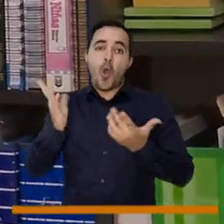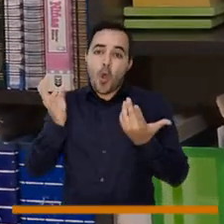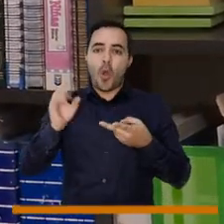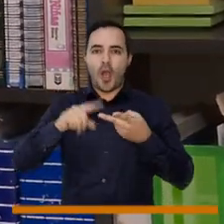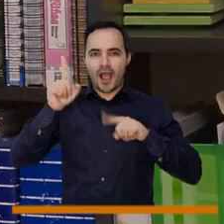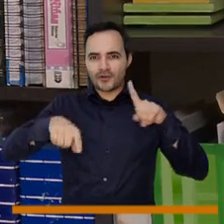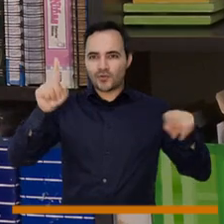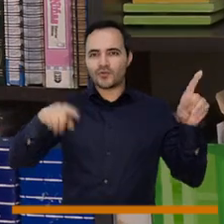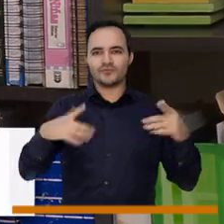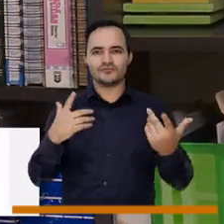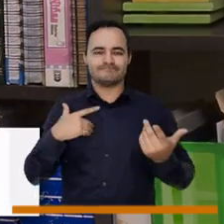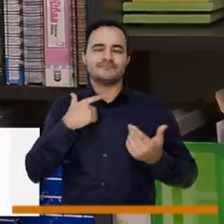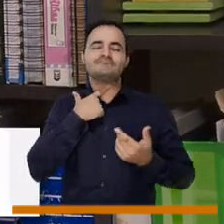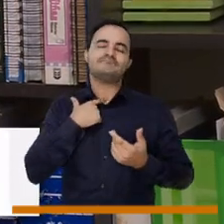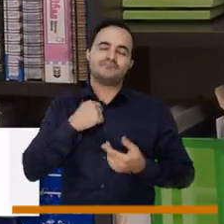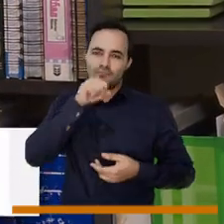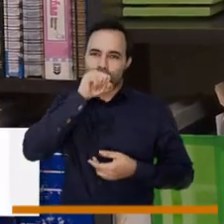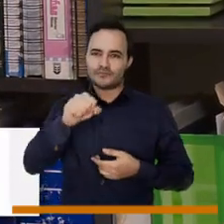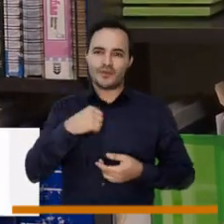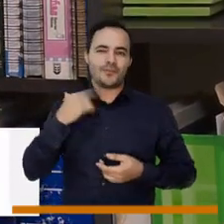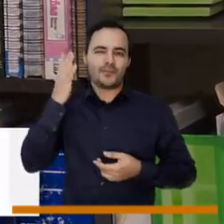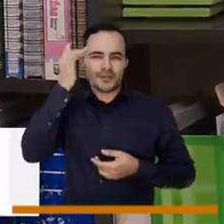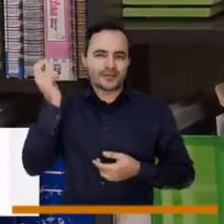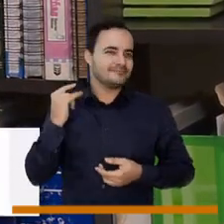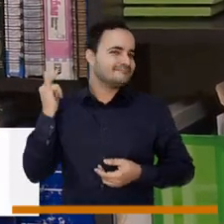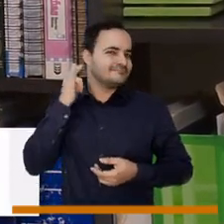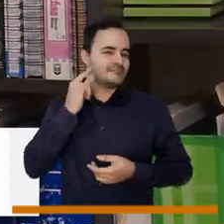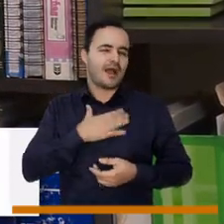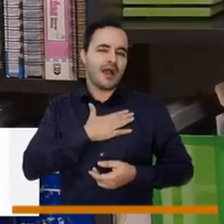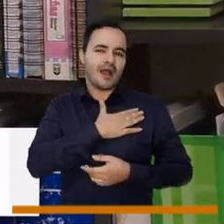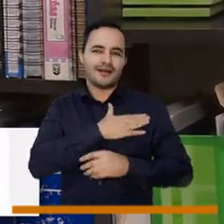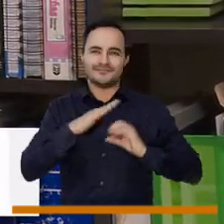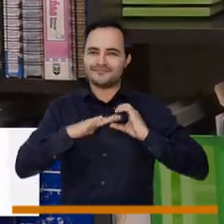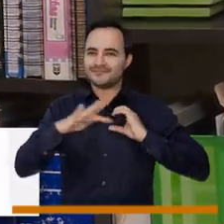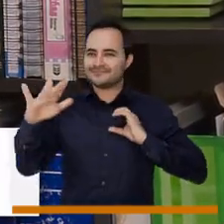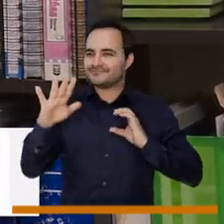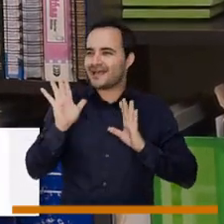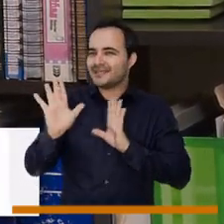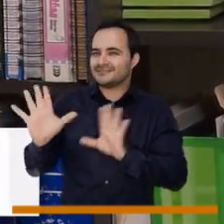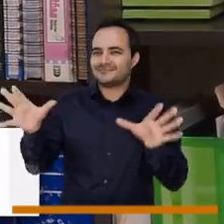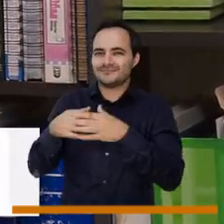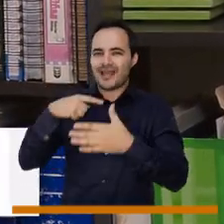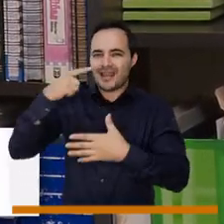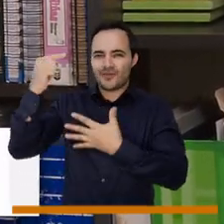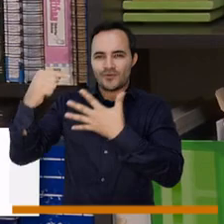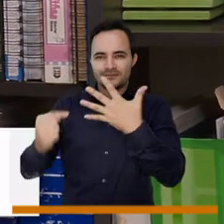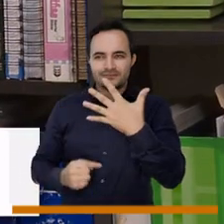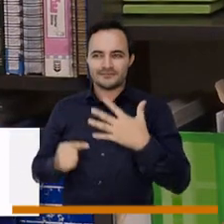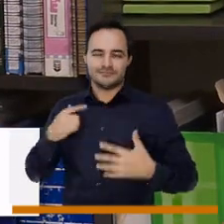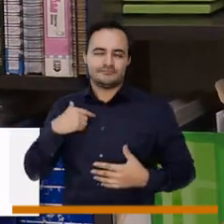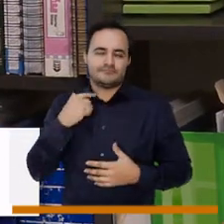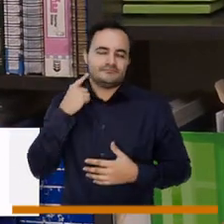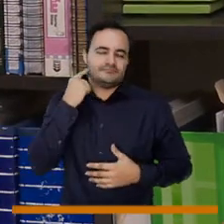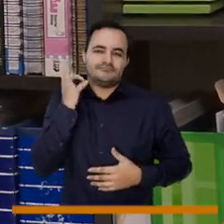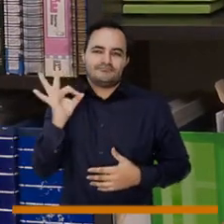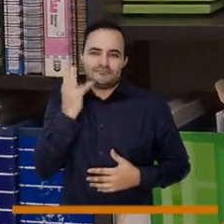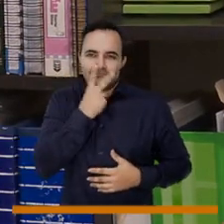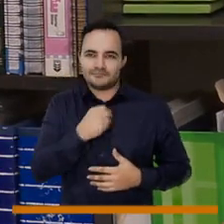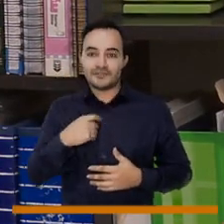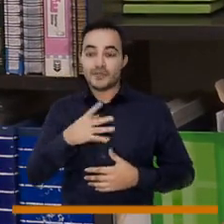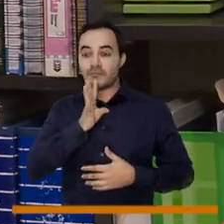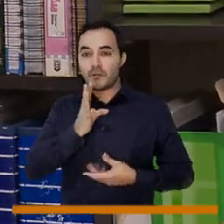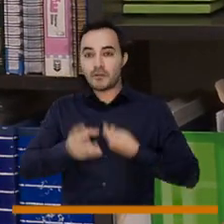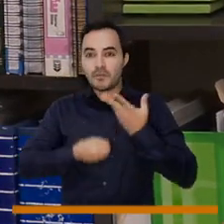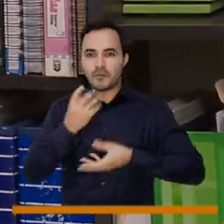gusto, uh-huh. porque es que es un idioma romance, es un idioma que suena muy bonito, bellísimo. Uh-huh. Entonces poder hablarlo se les vuelve